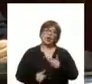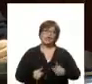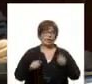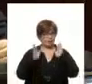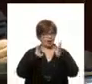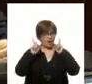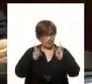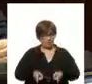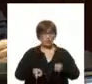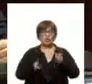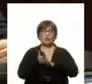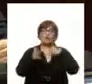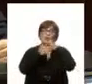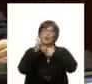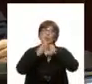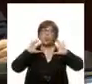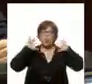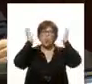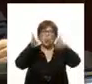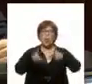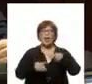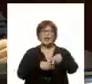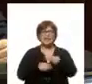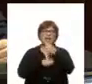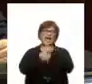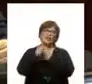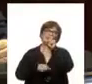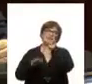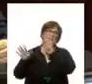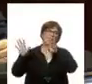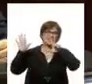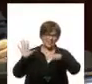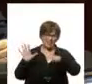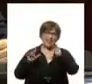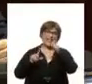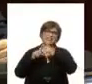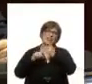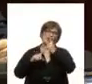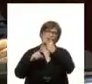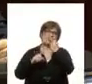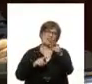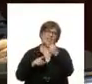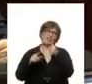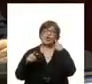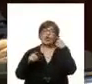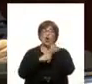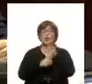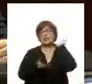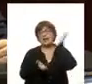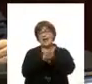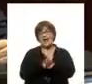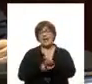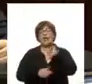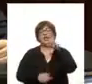De lo que fue la lucha revolucionaria nicaragüense en los 70 del siglo XX contra la dictadura de los Somoza,